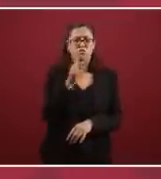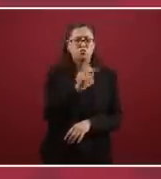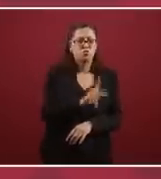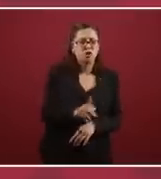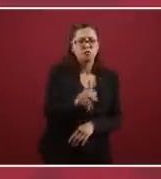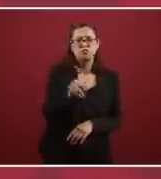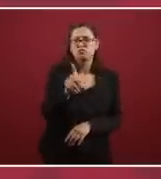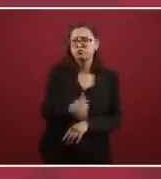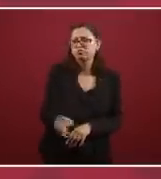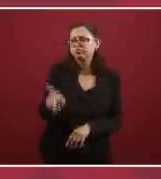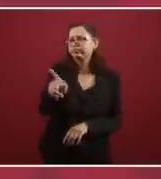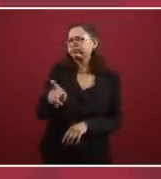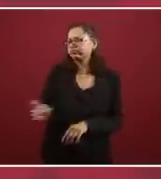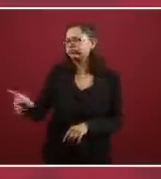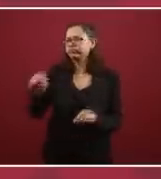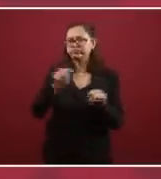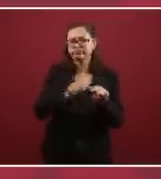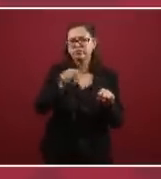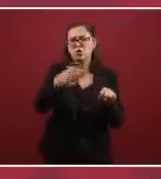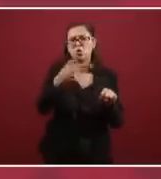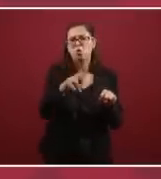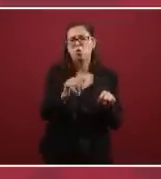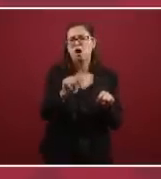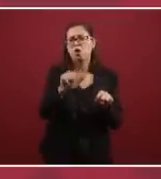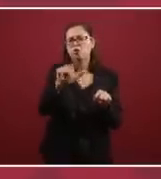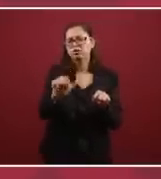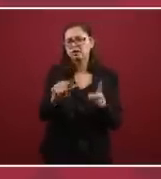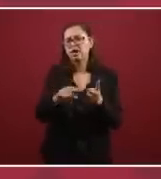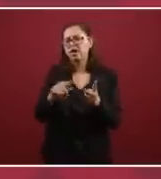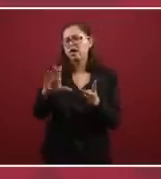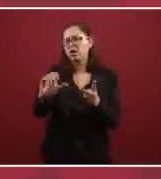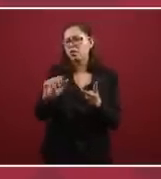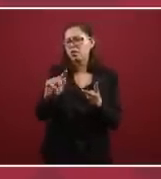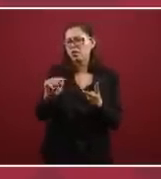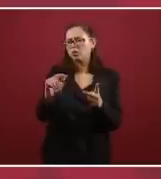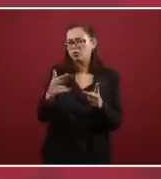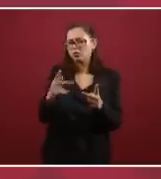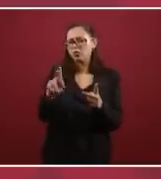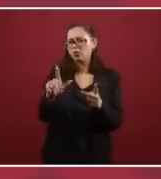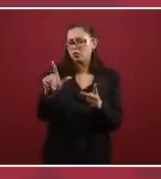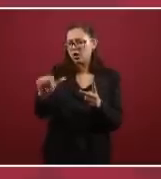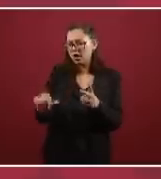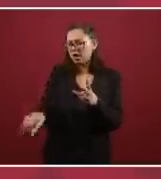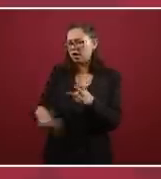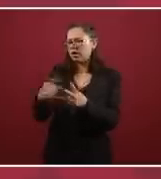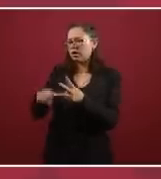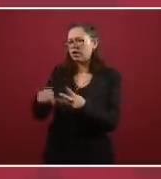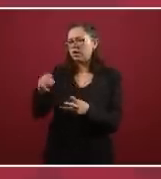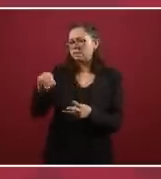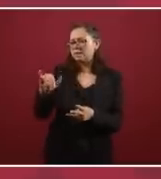Miahuatlán, en Tlacolula, en ese